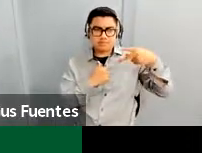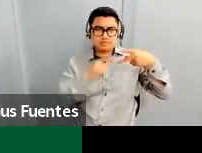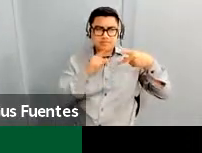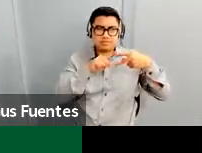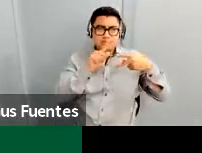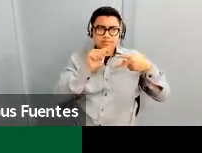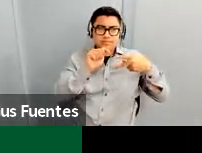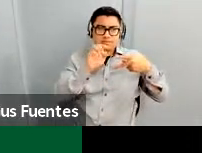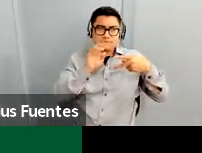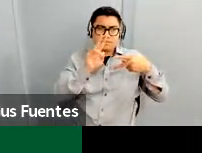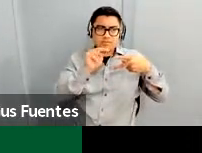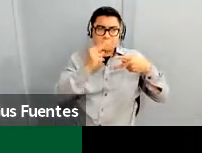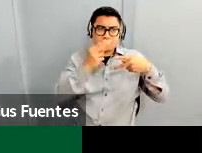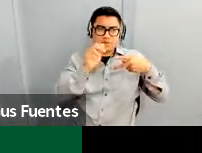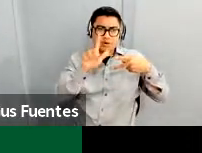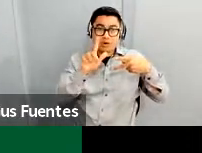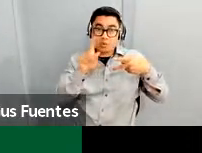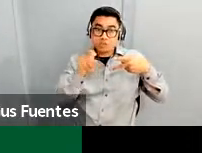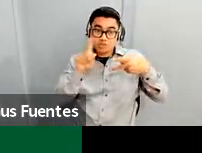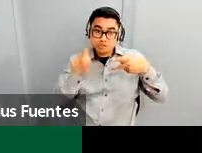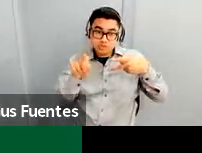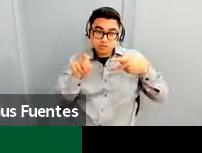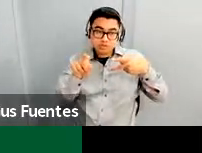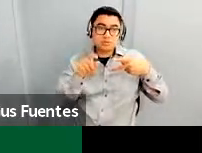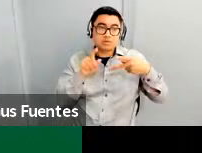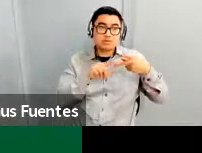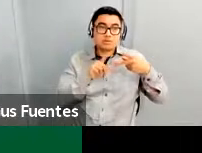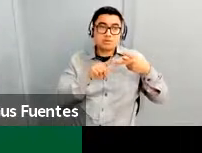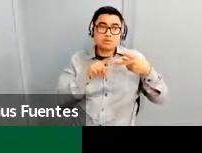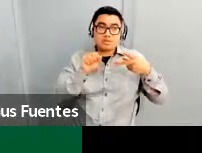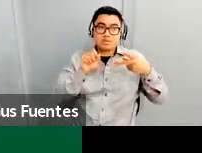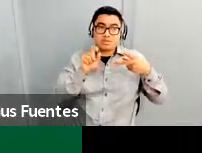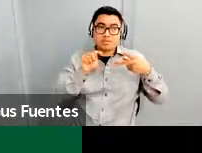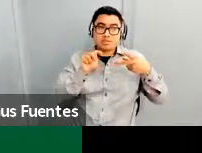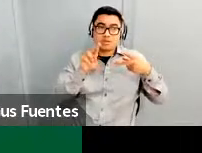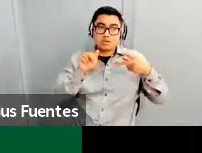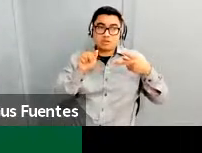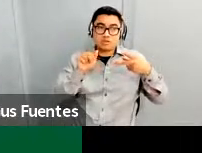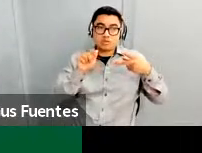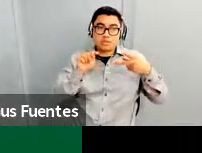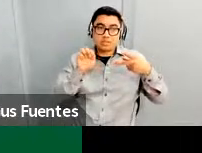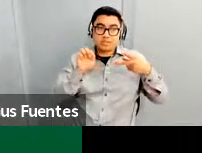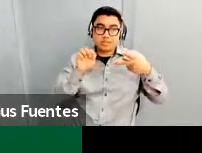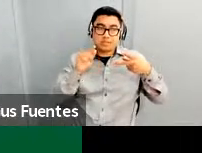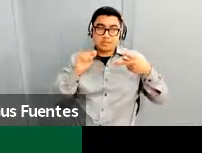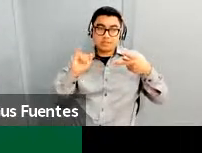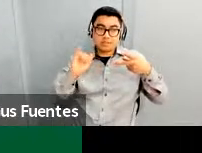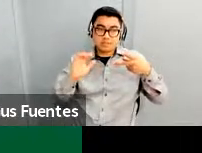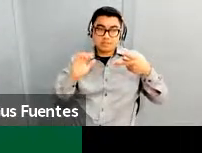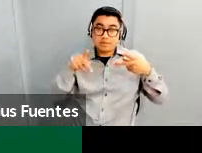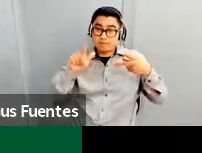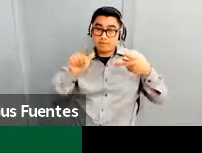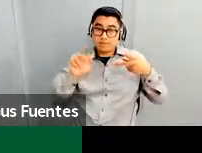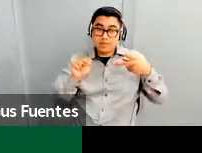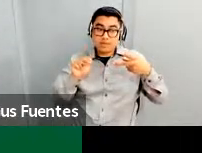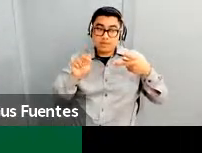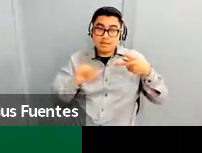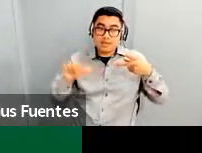also give us input. Marta, would you like to translate that into Spanish, those two